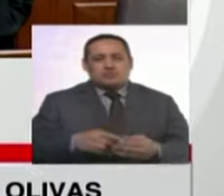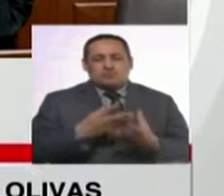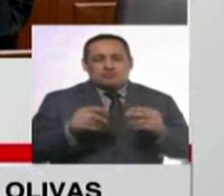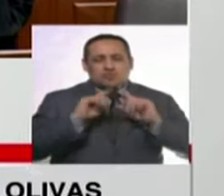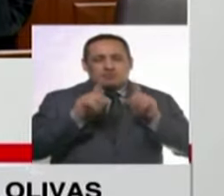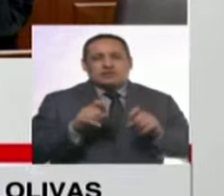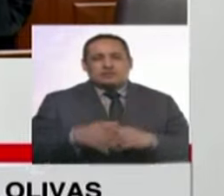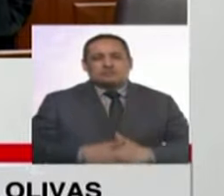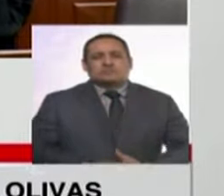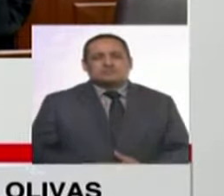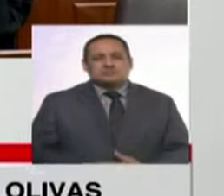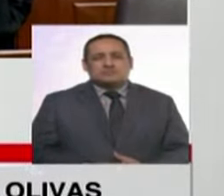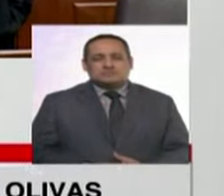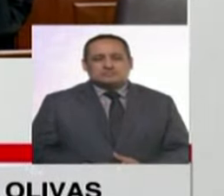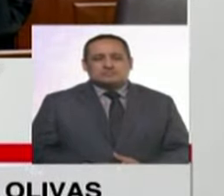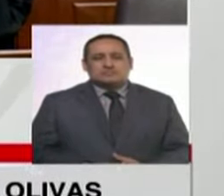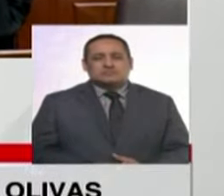cuestionados